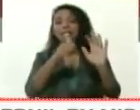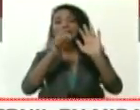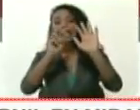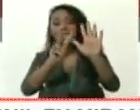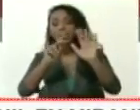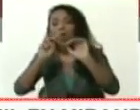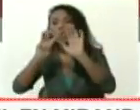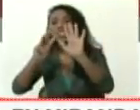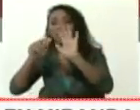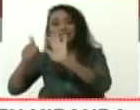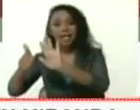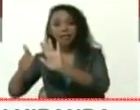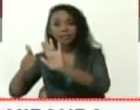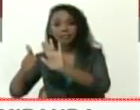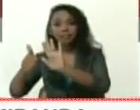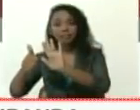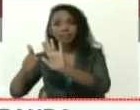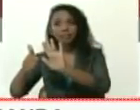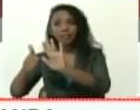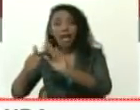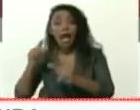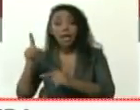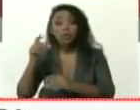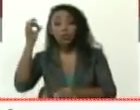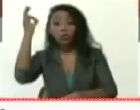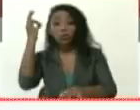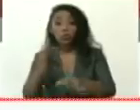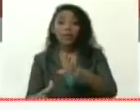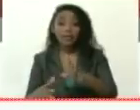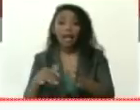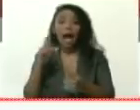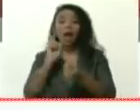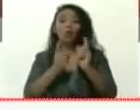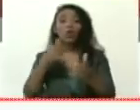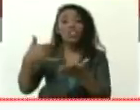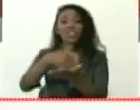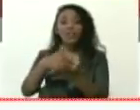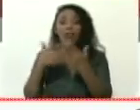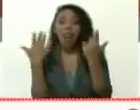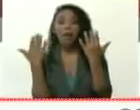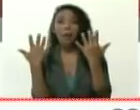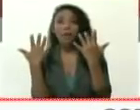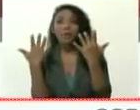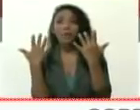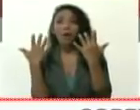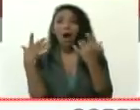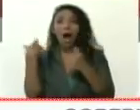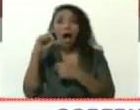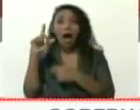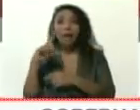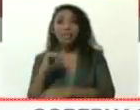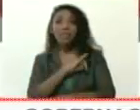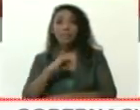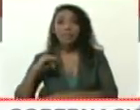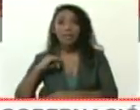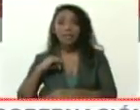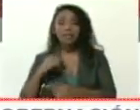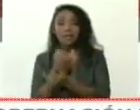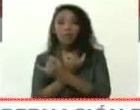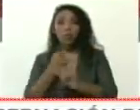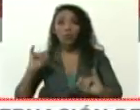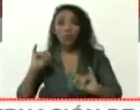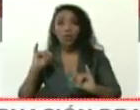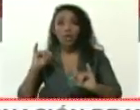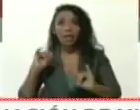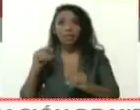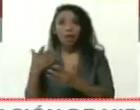1786. Y no se equivocó, fueron afortunadamente débiles las manos y hubo independencia en el sur sin la ayuda de los